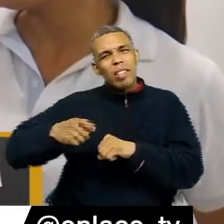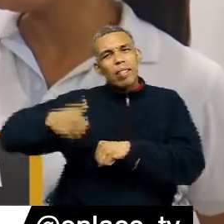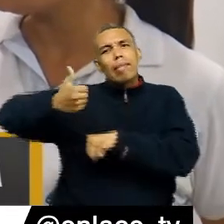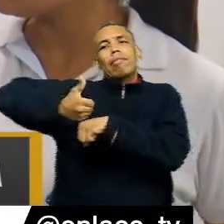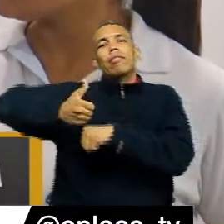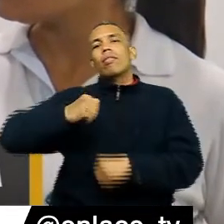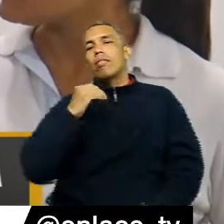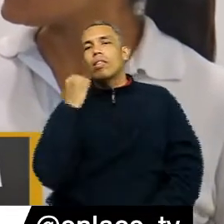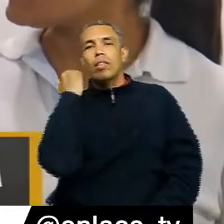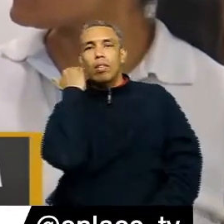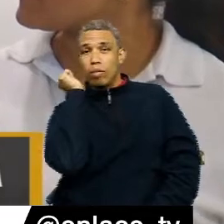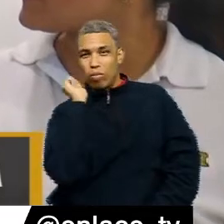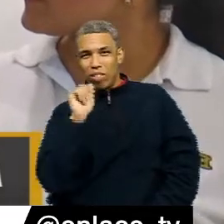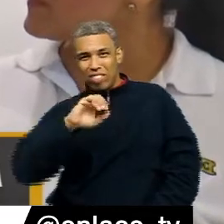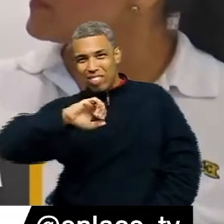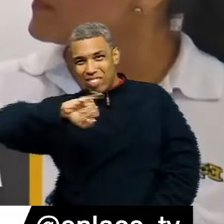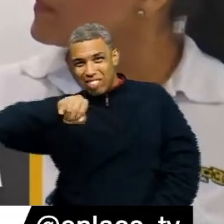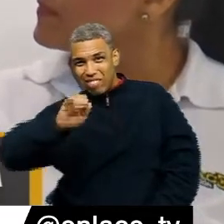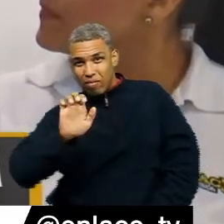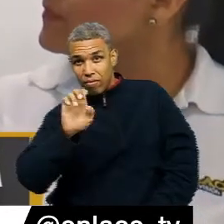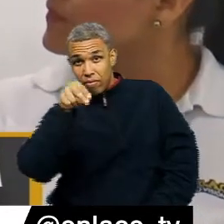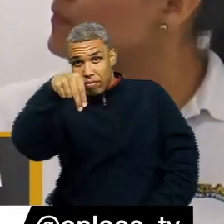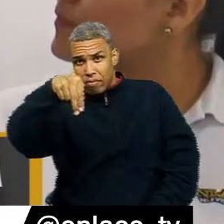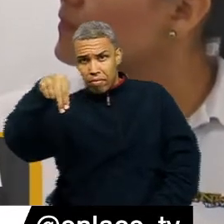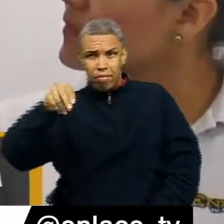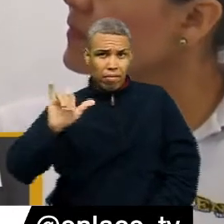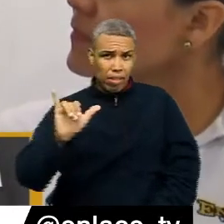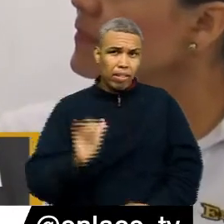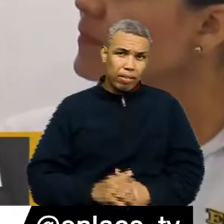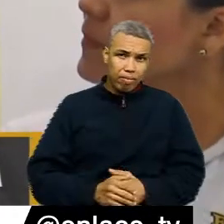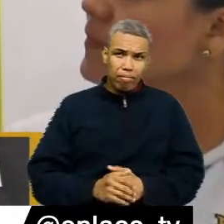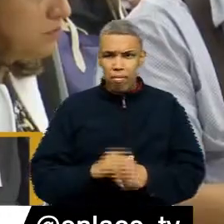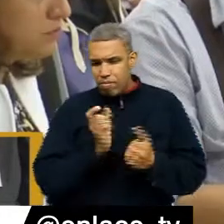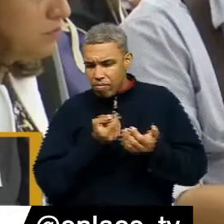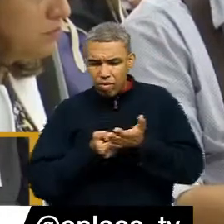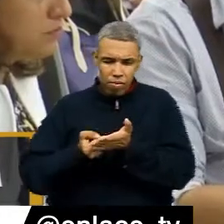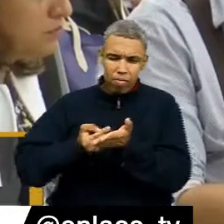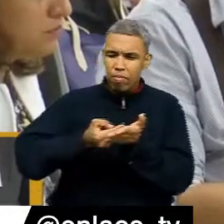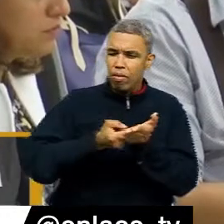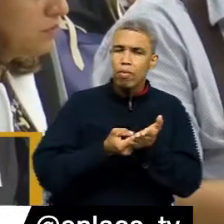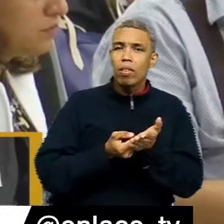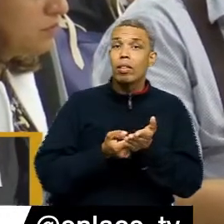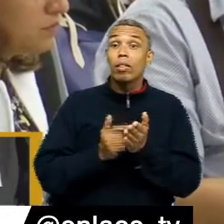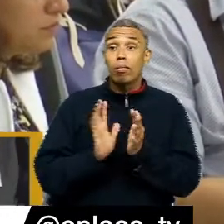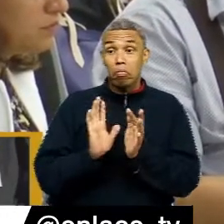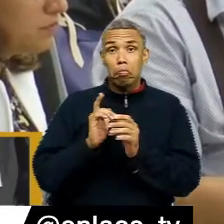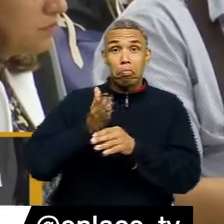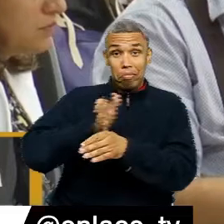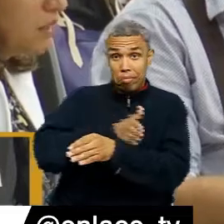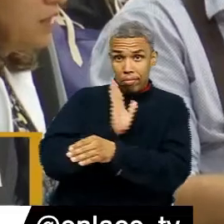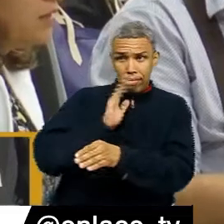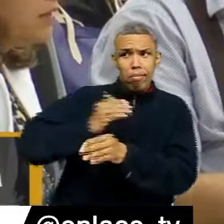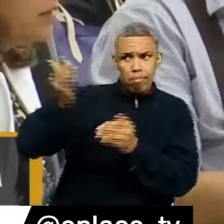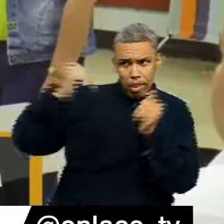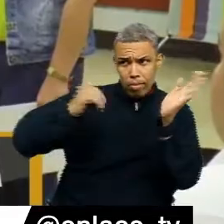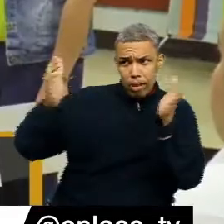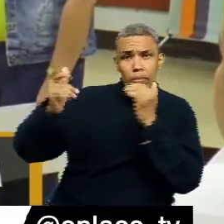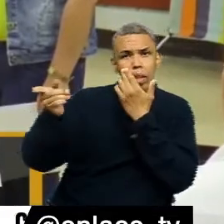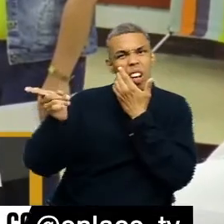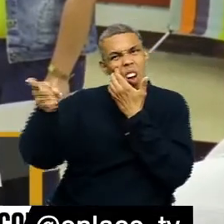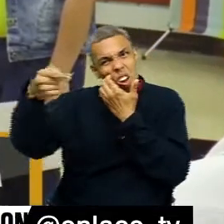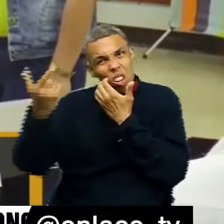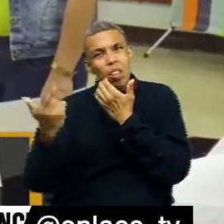balance muy positivo, ya que estuvieron invitados las demás entidades de la administración y tocamos los temas referentes a lo